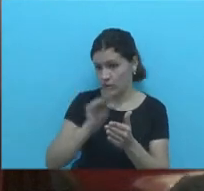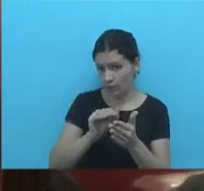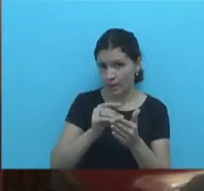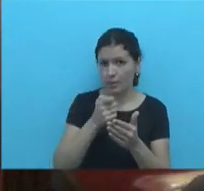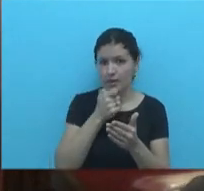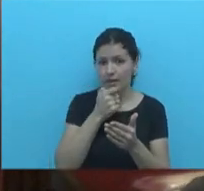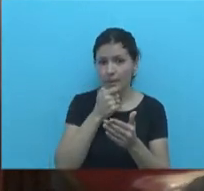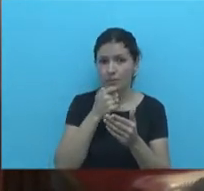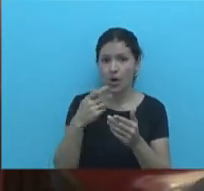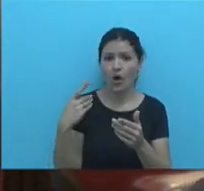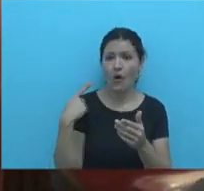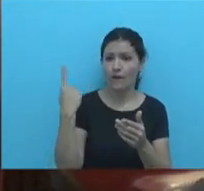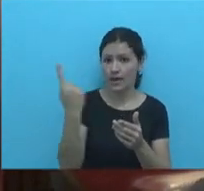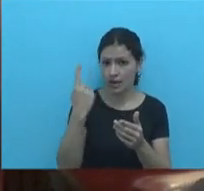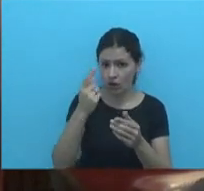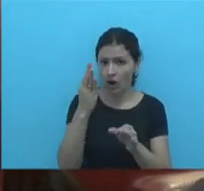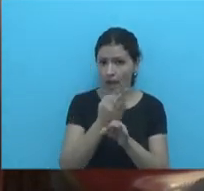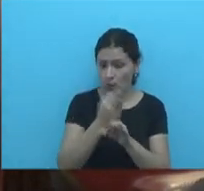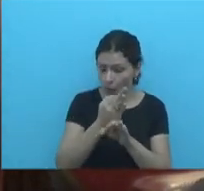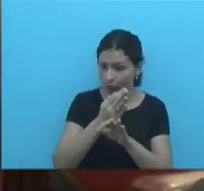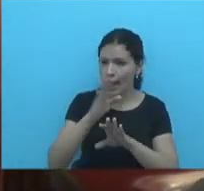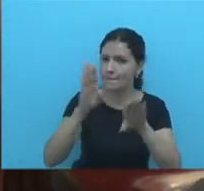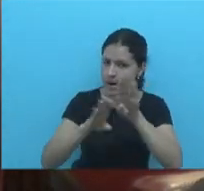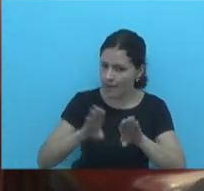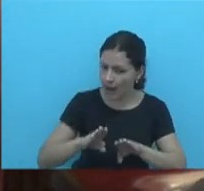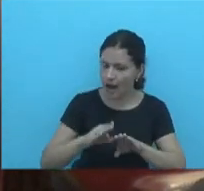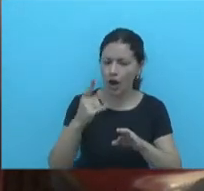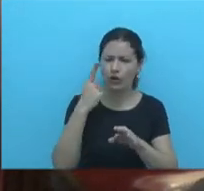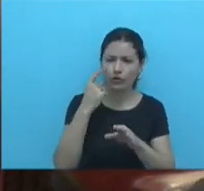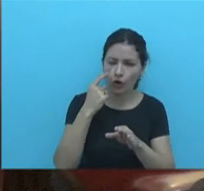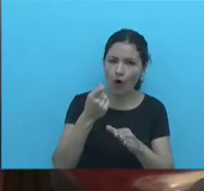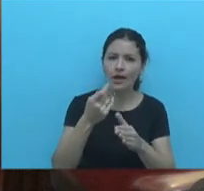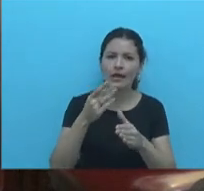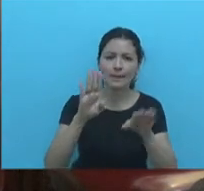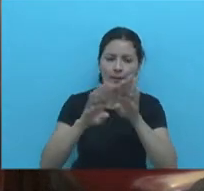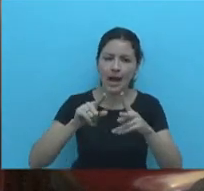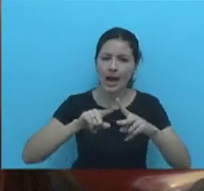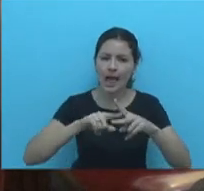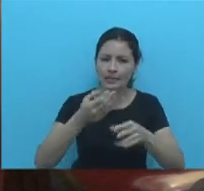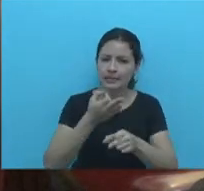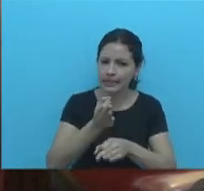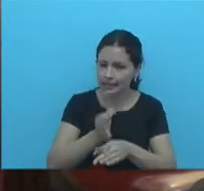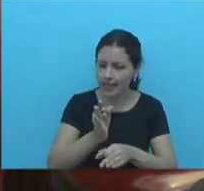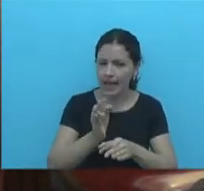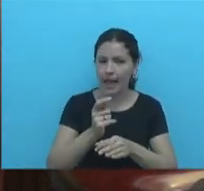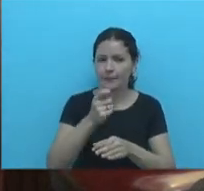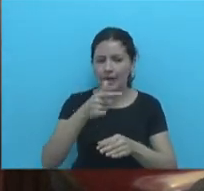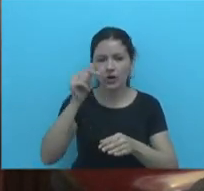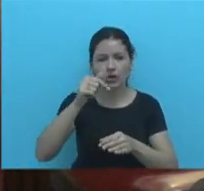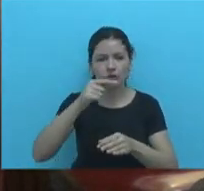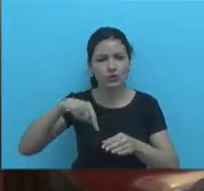directivos de nuestra escuela son los que organizan y los que administran los cursos. Pero como es algo que se